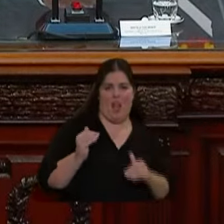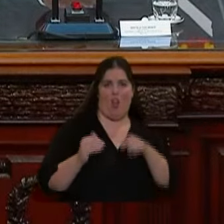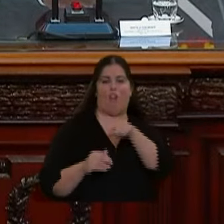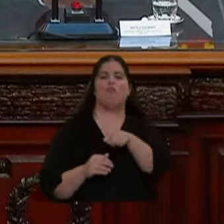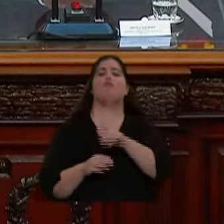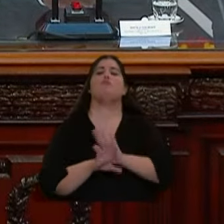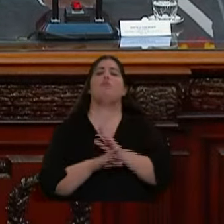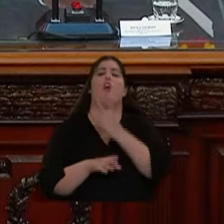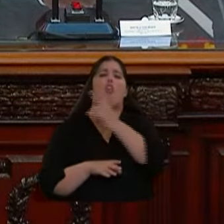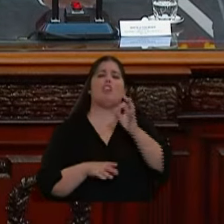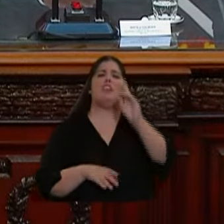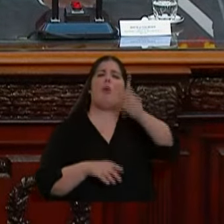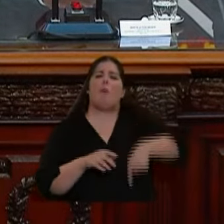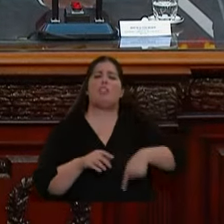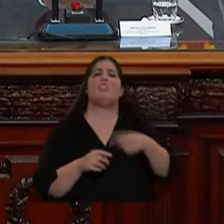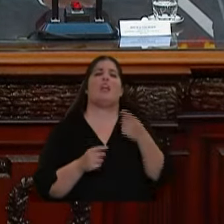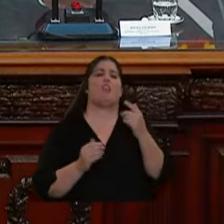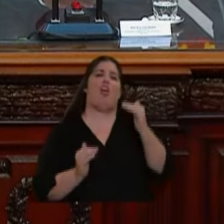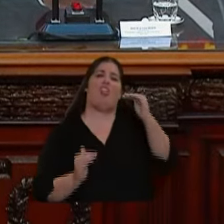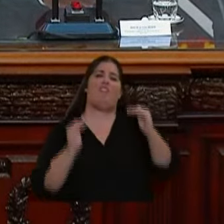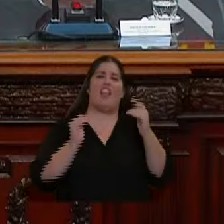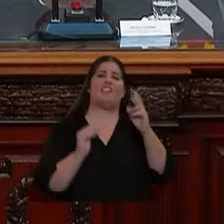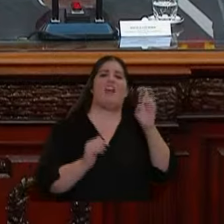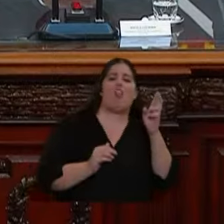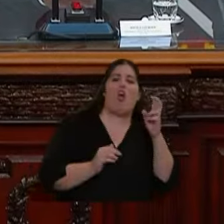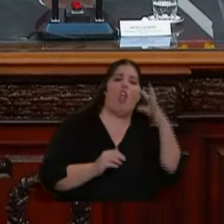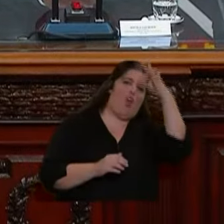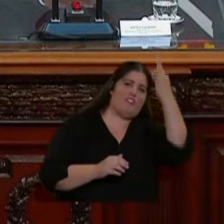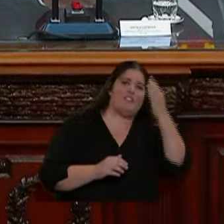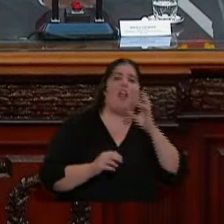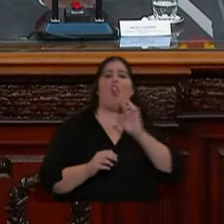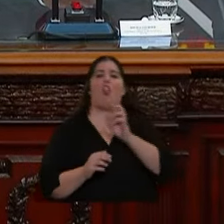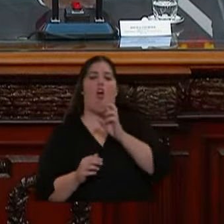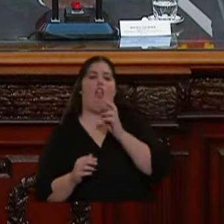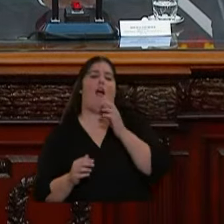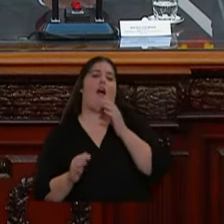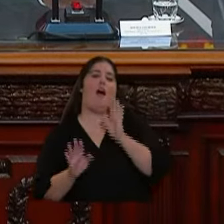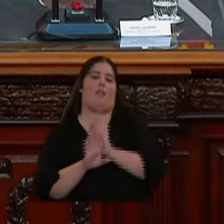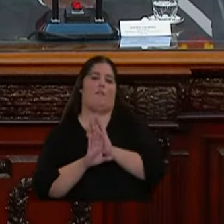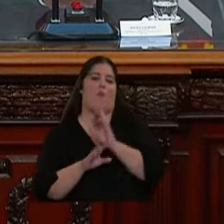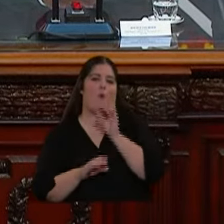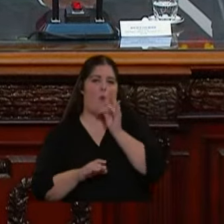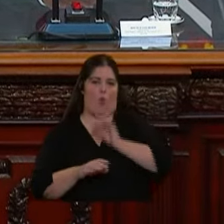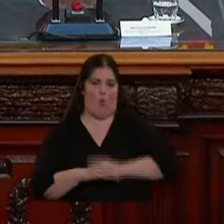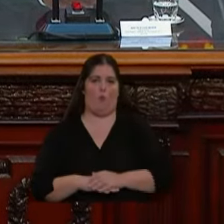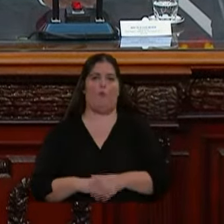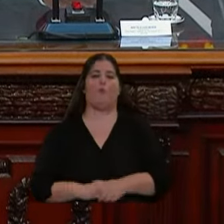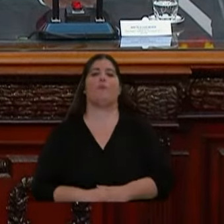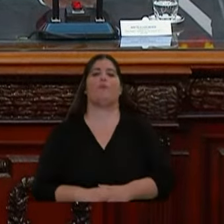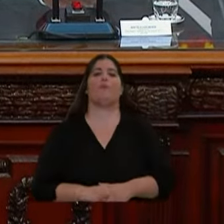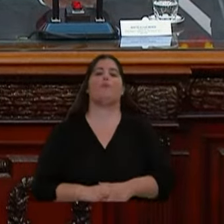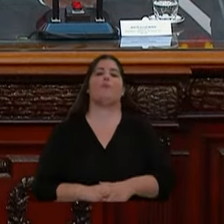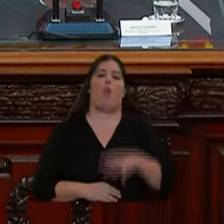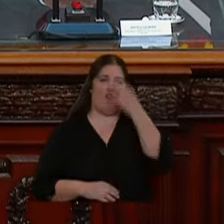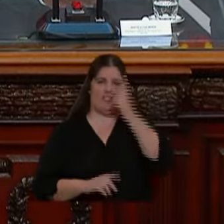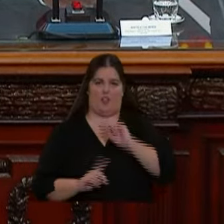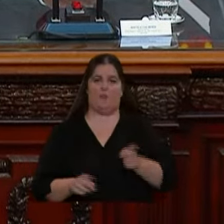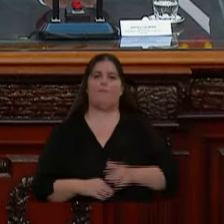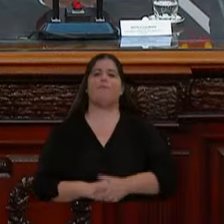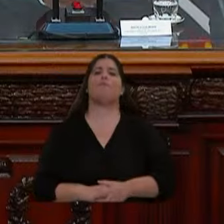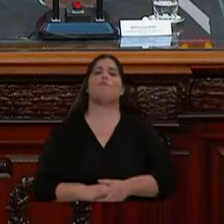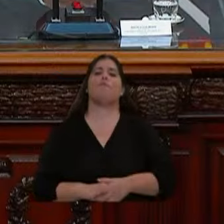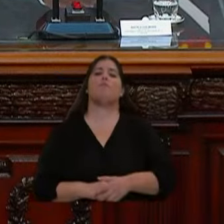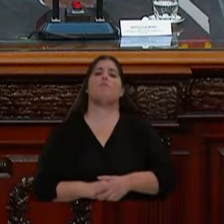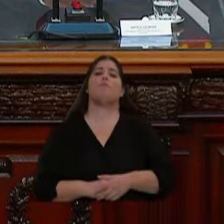del 200% entre el oficial y el paralelo. Una emisión desenfrenada en los últimos años de gobierno por